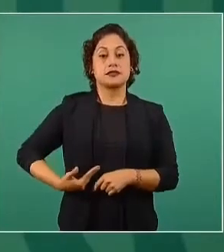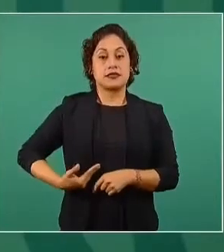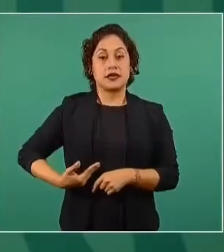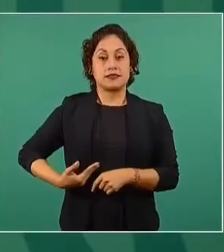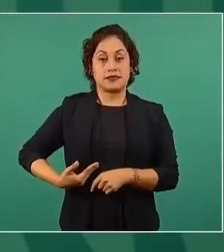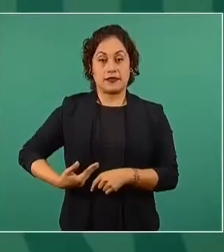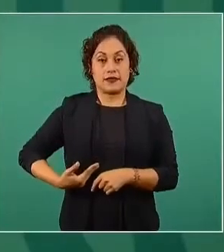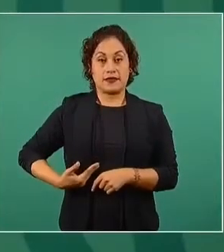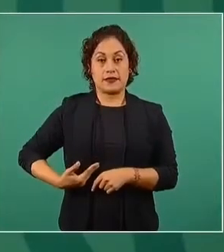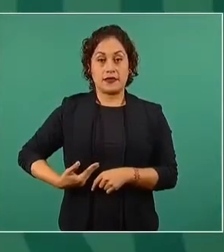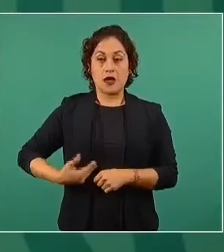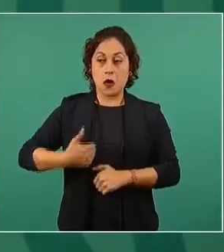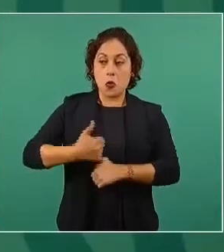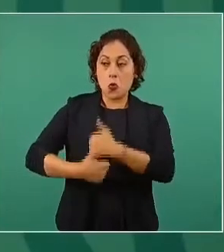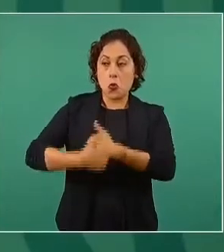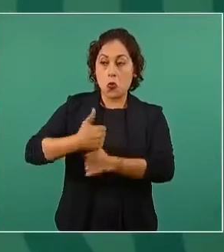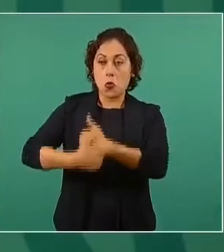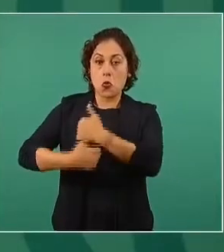gobernante.